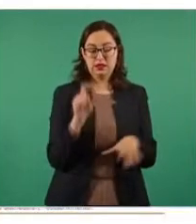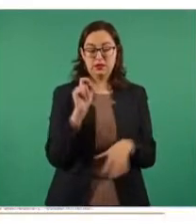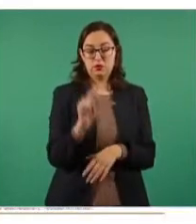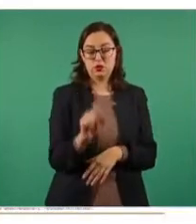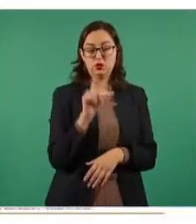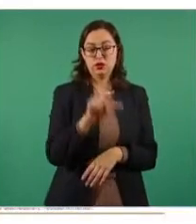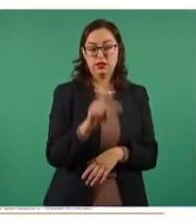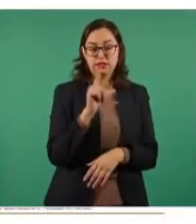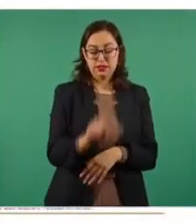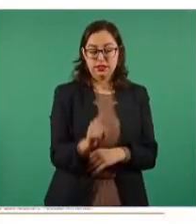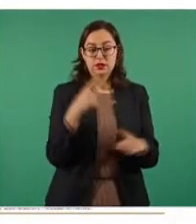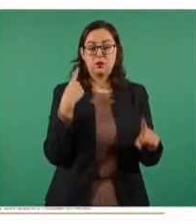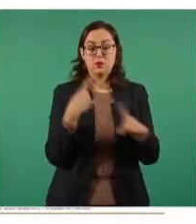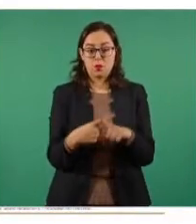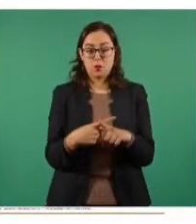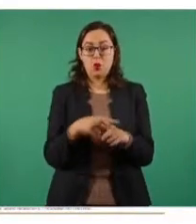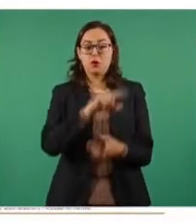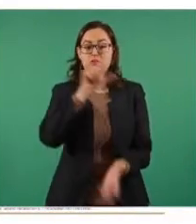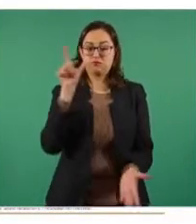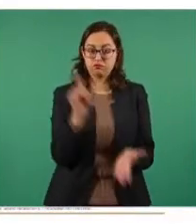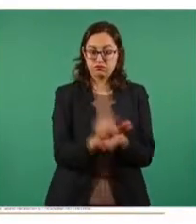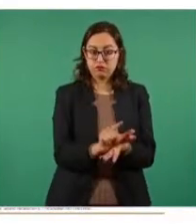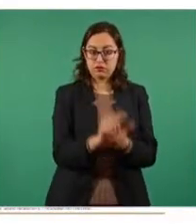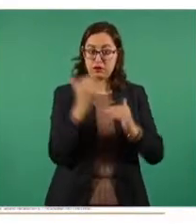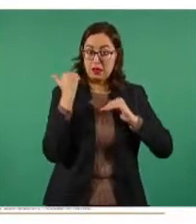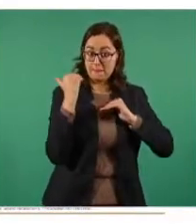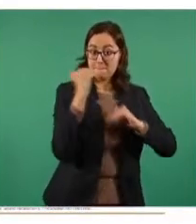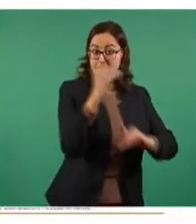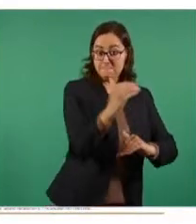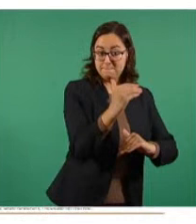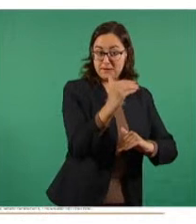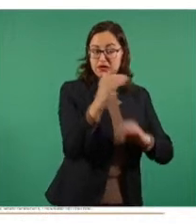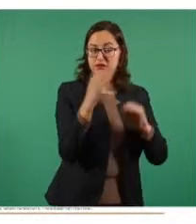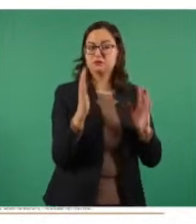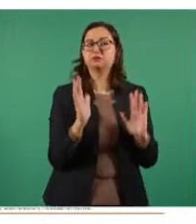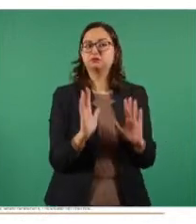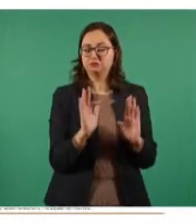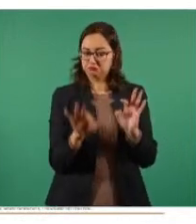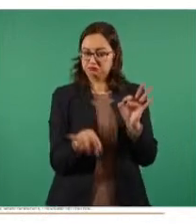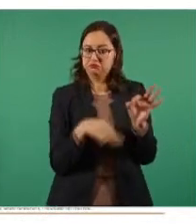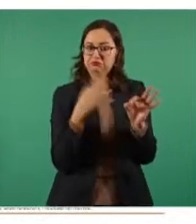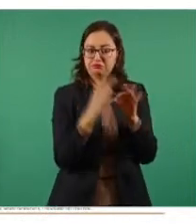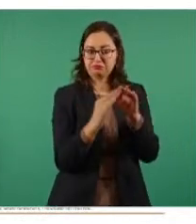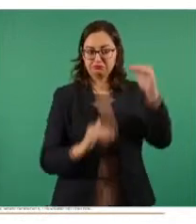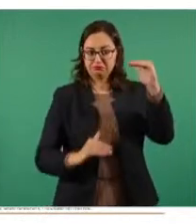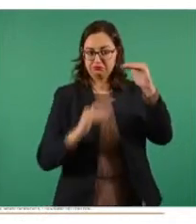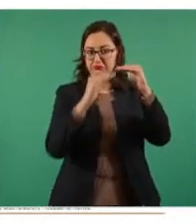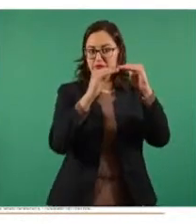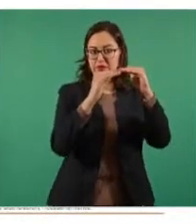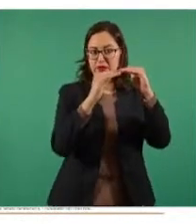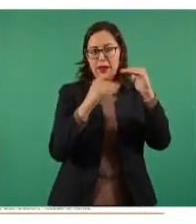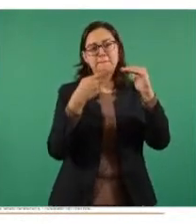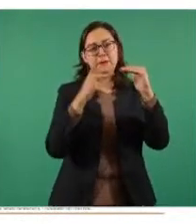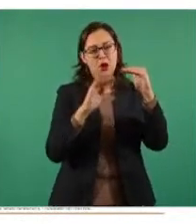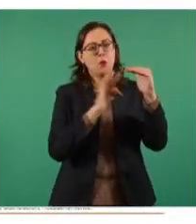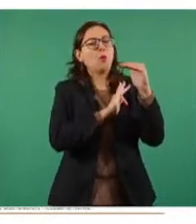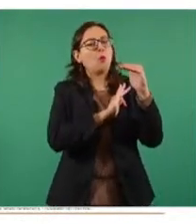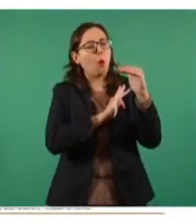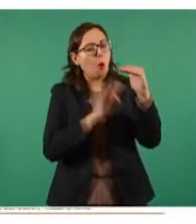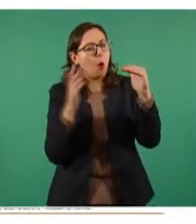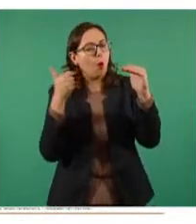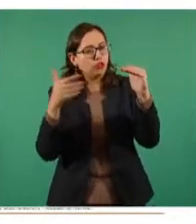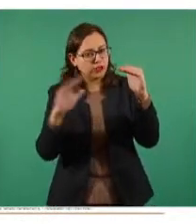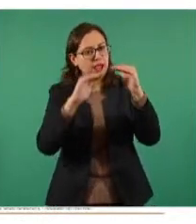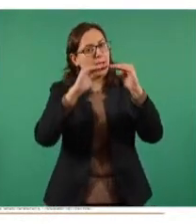por litro que aunque está cumpliendo con el precio máximo pues tiene condiciones de estar vendiendo por abajo de ese